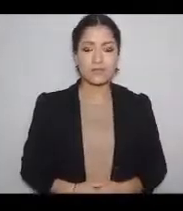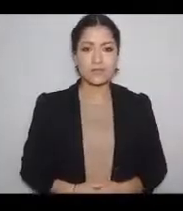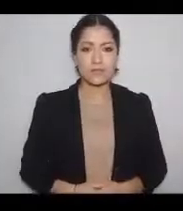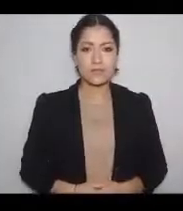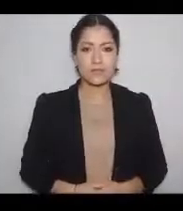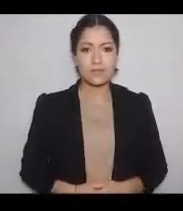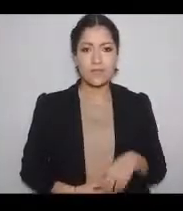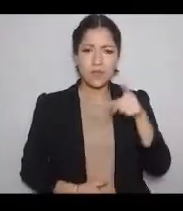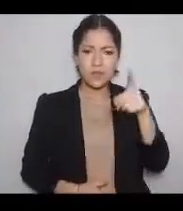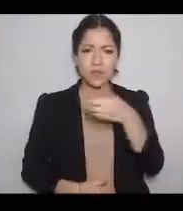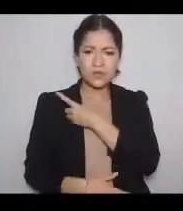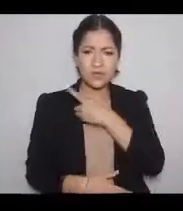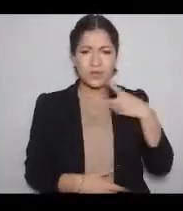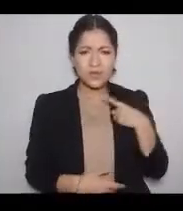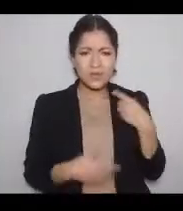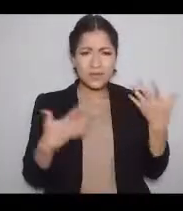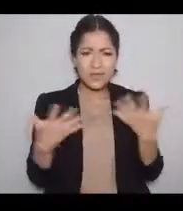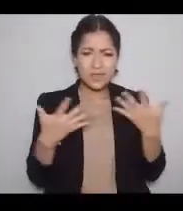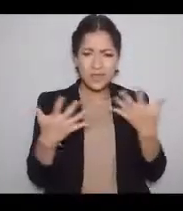No tienes que ser irónico.